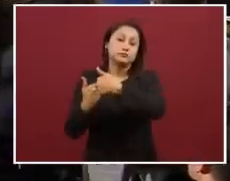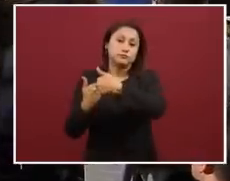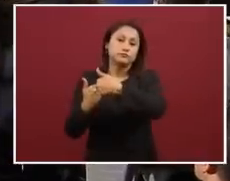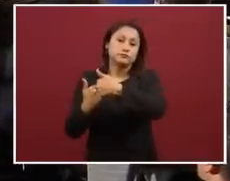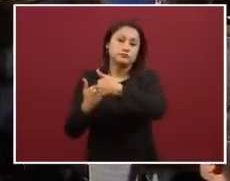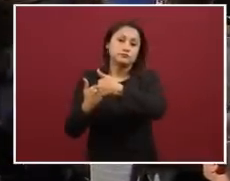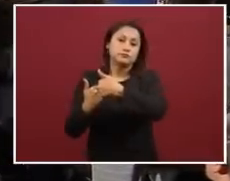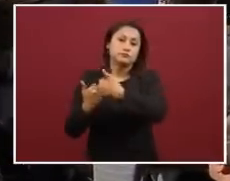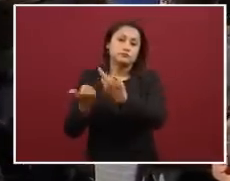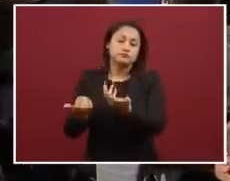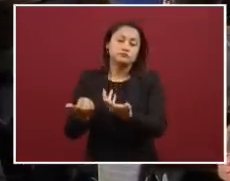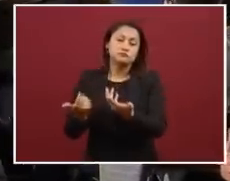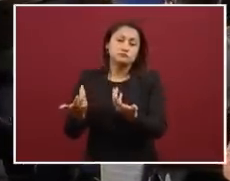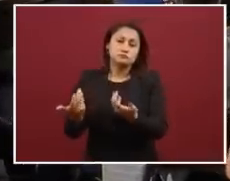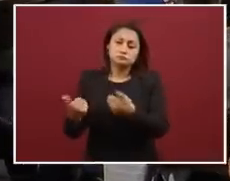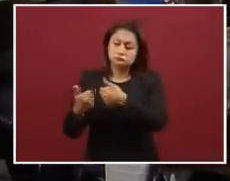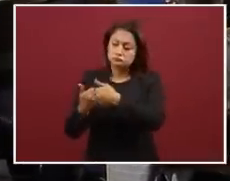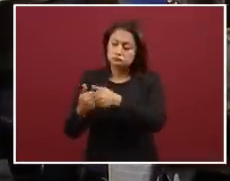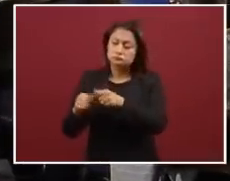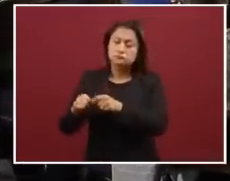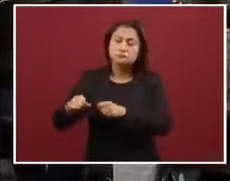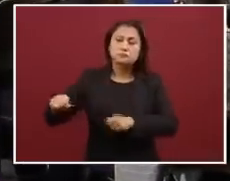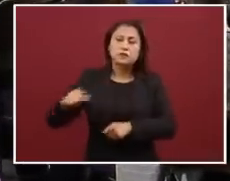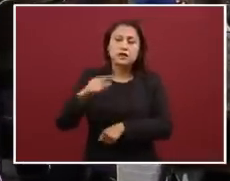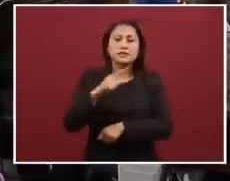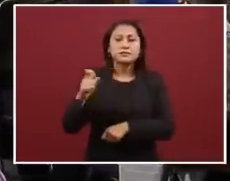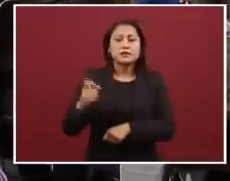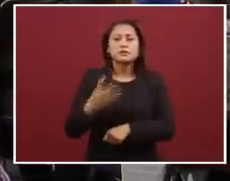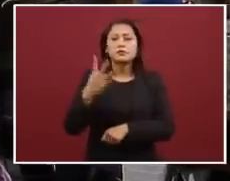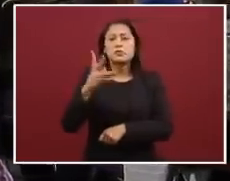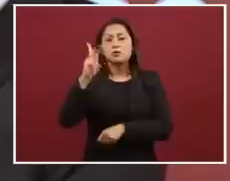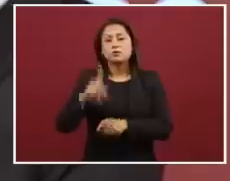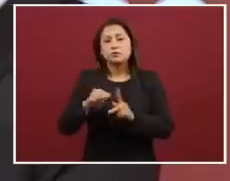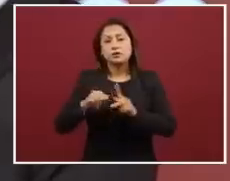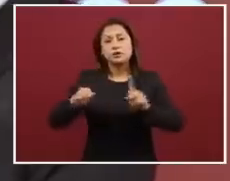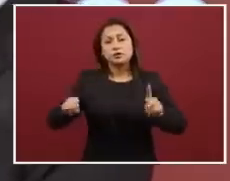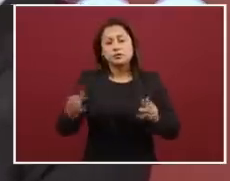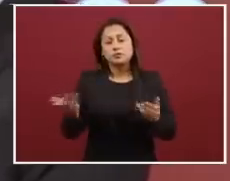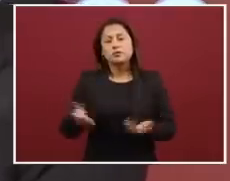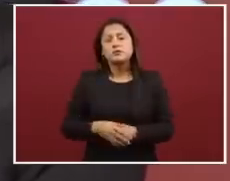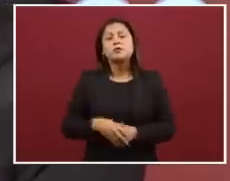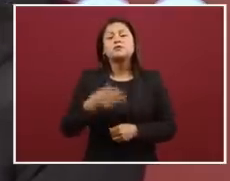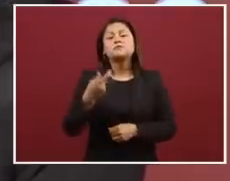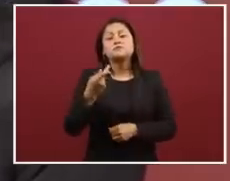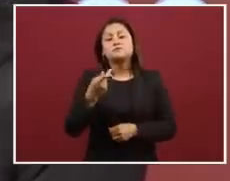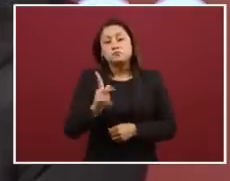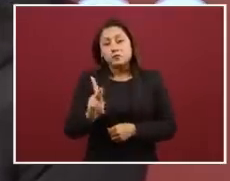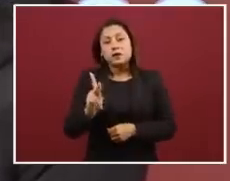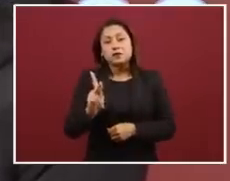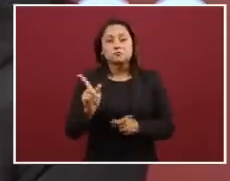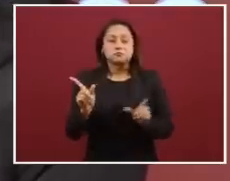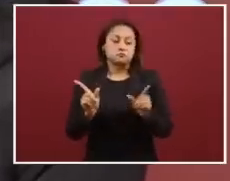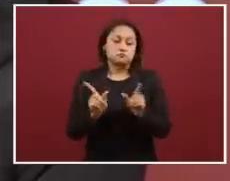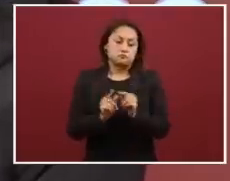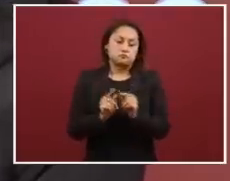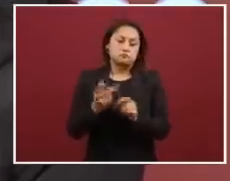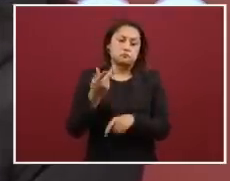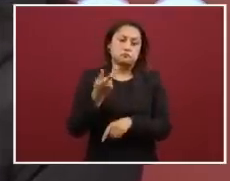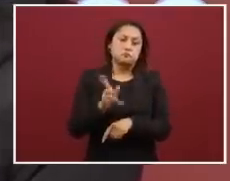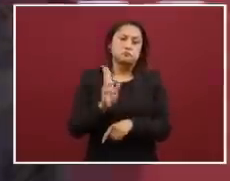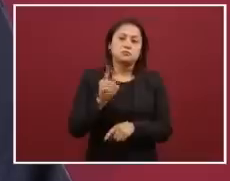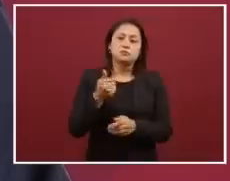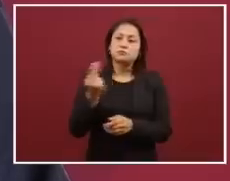menor franja, 104 kilómetros, pero no por ello pues vamos a dejar de apoyar y de respaldar